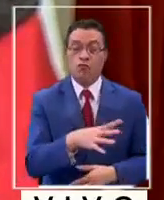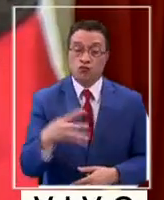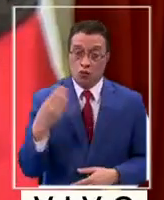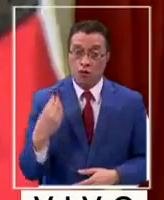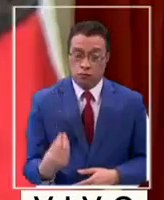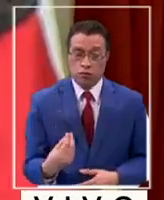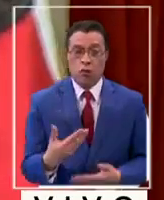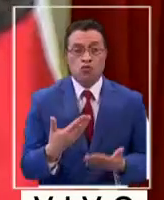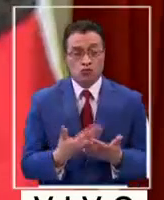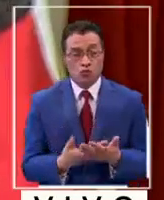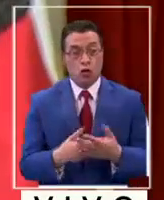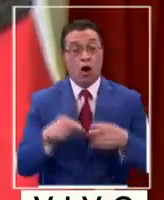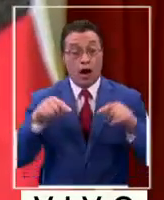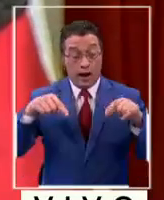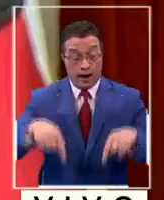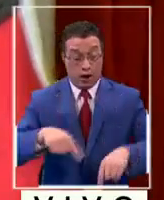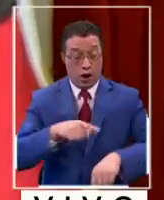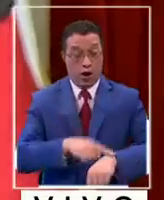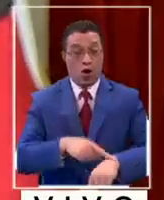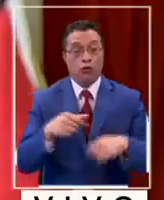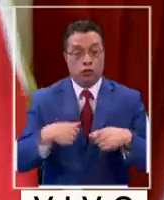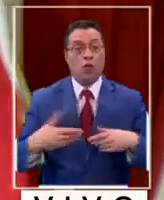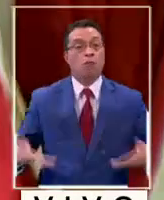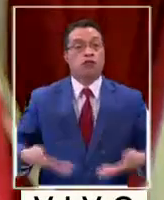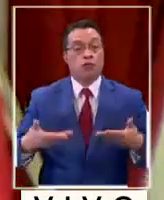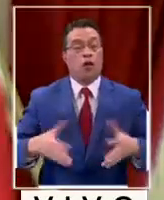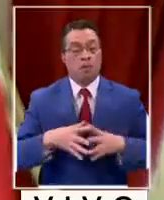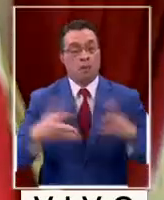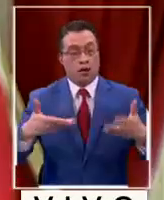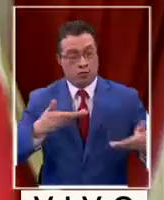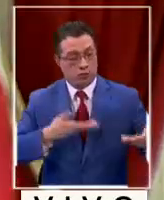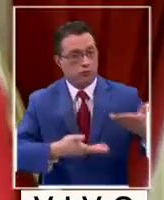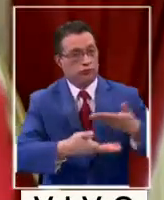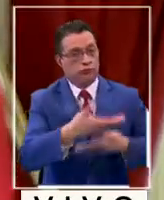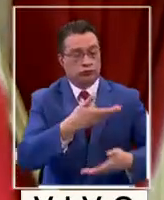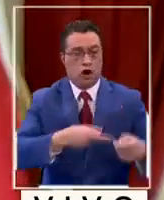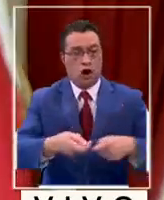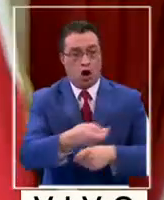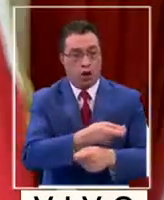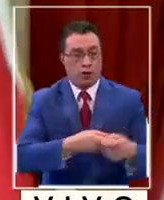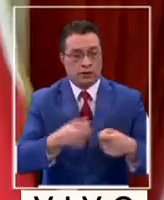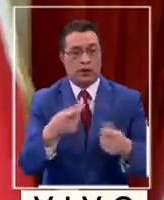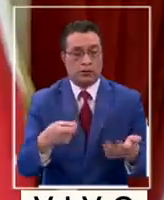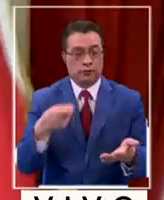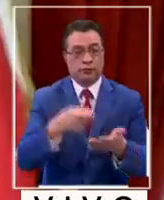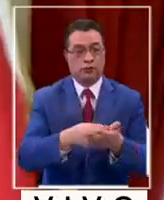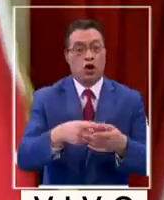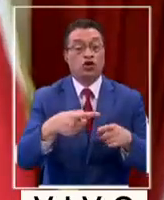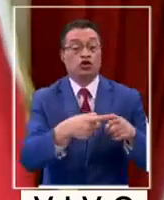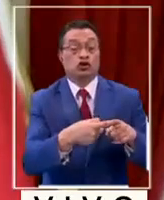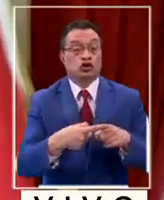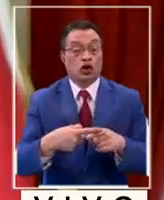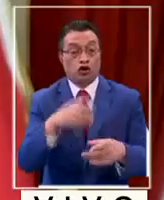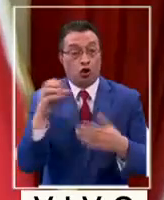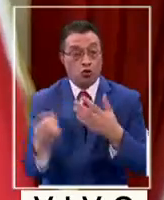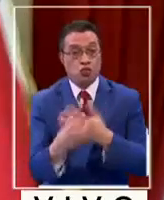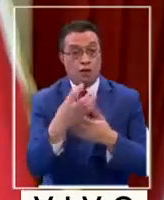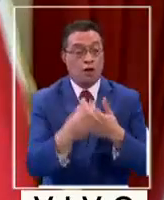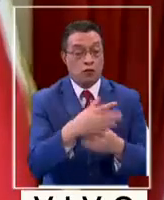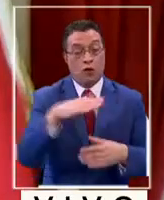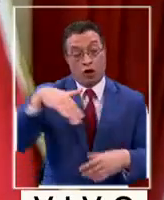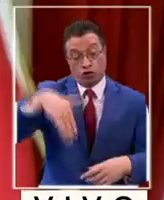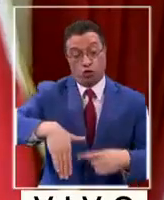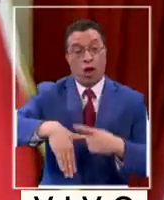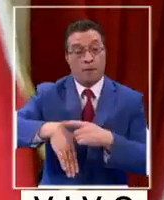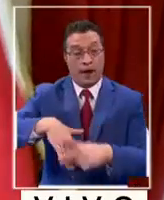estos momentos Indonesia está promoviendo fuertemente la cooperación comercial y de inversión con socios no tradicionales, incluyendo a